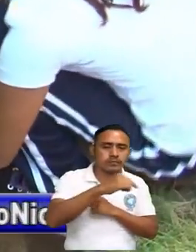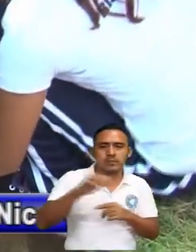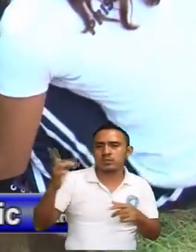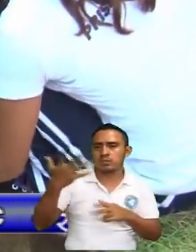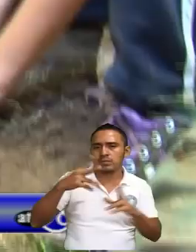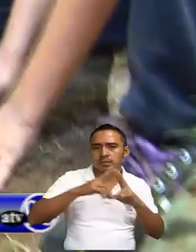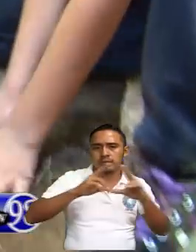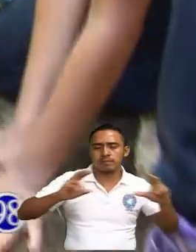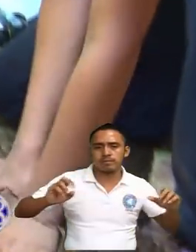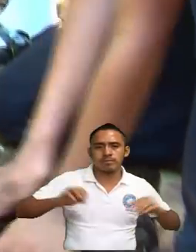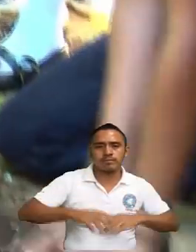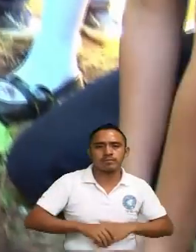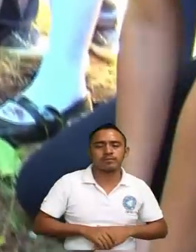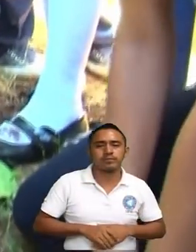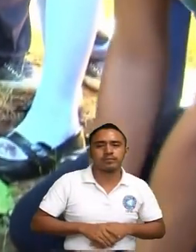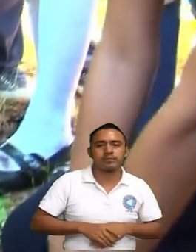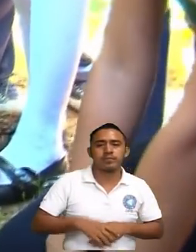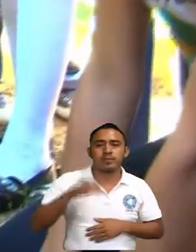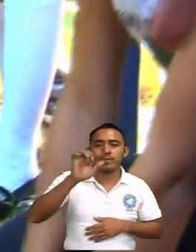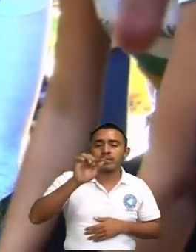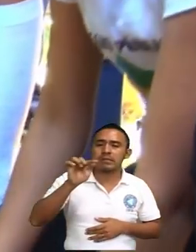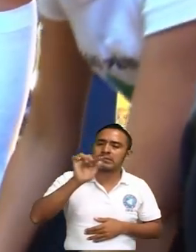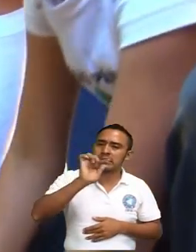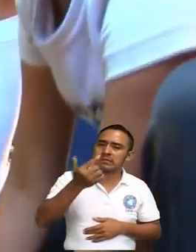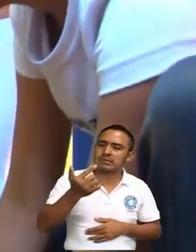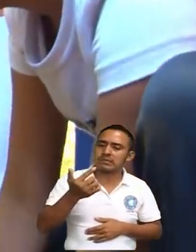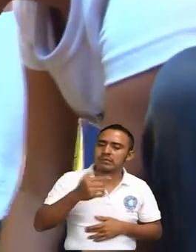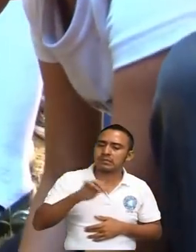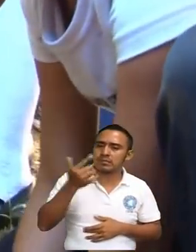país. En estos 7 eventos logramos